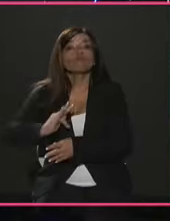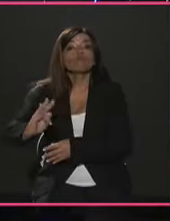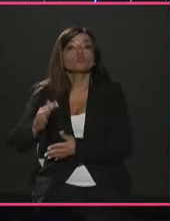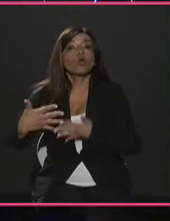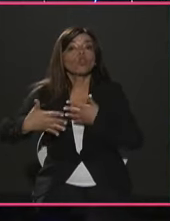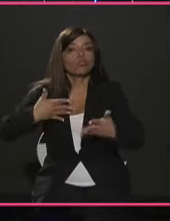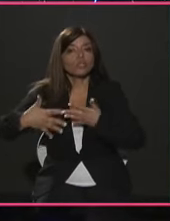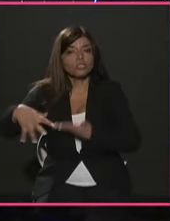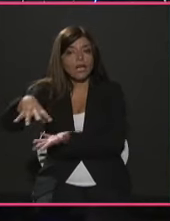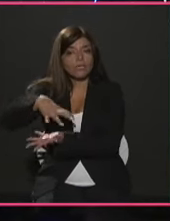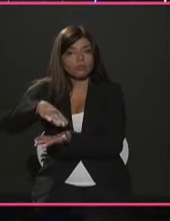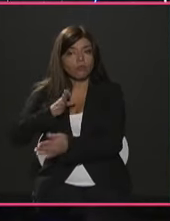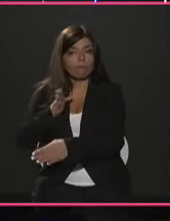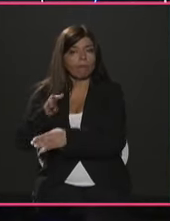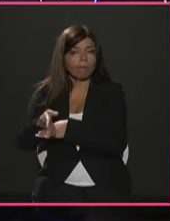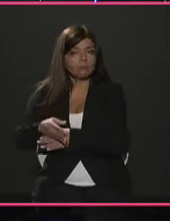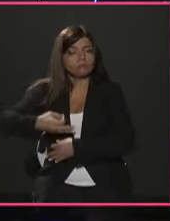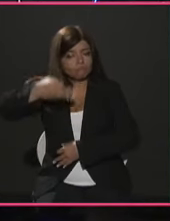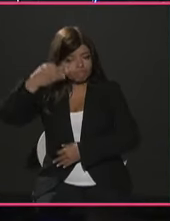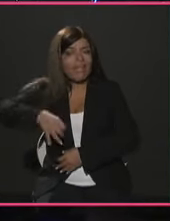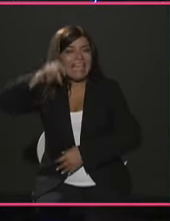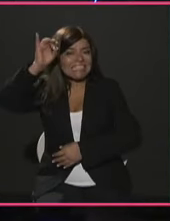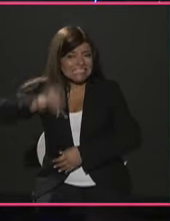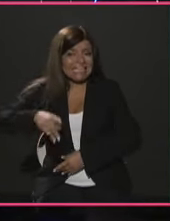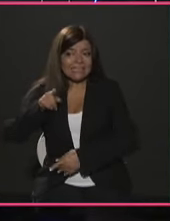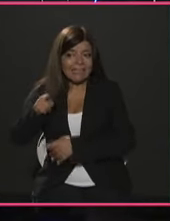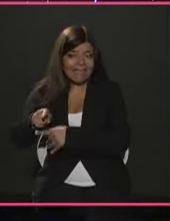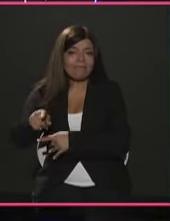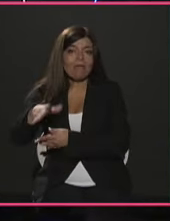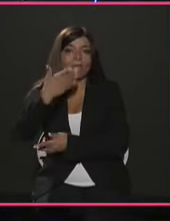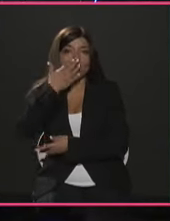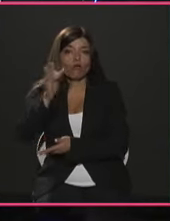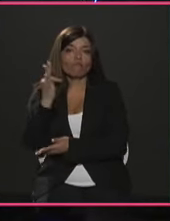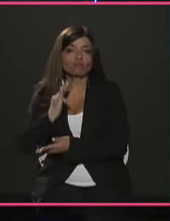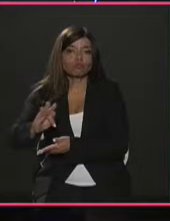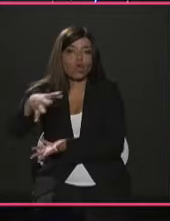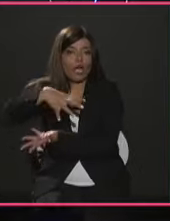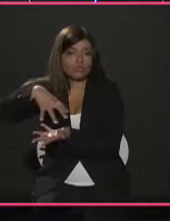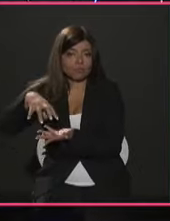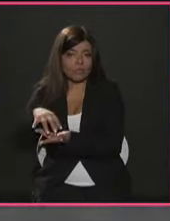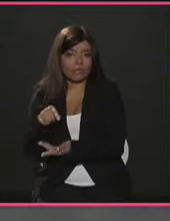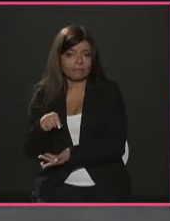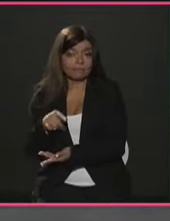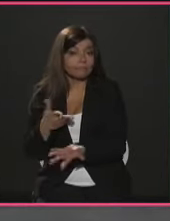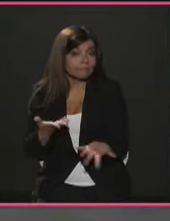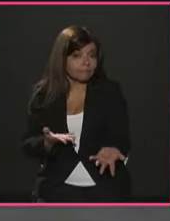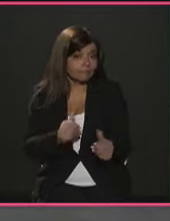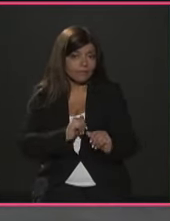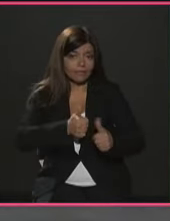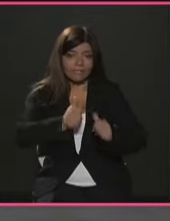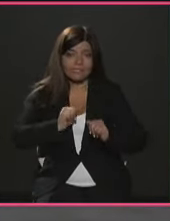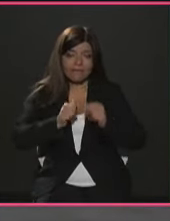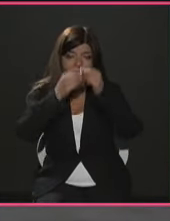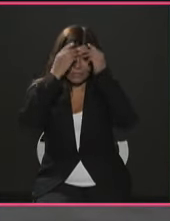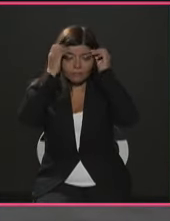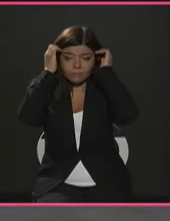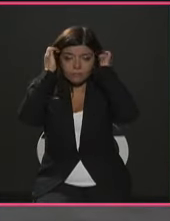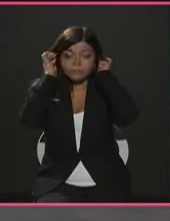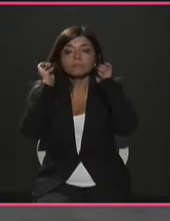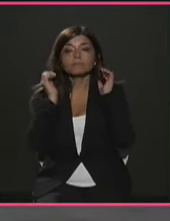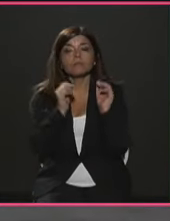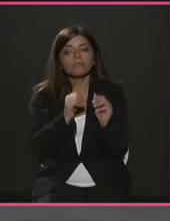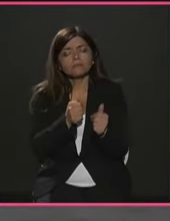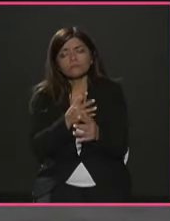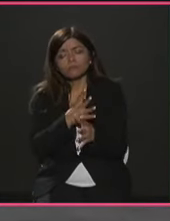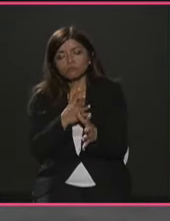ciudades y creen y están convencidos de que las ciudades van a tener un mejor futuro Entonces el desafío es grande